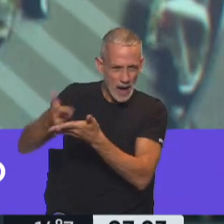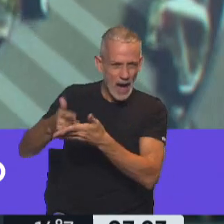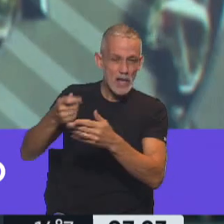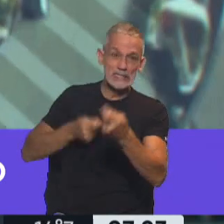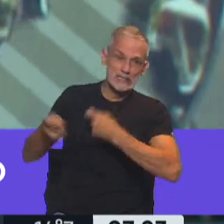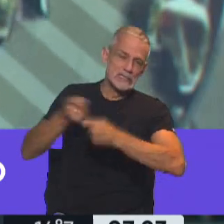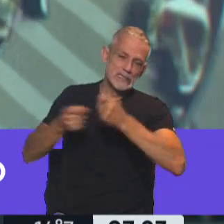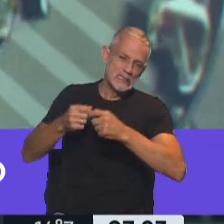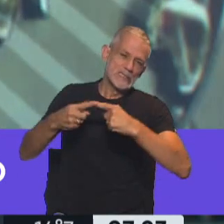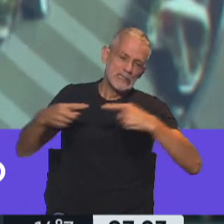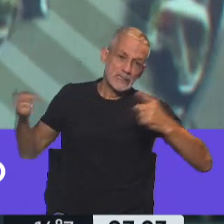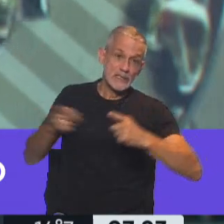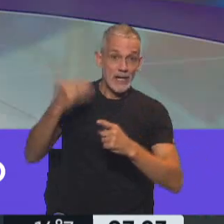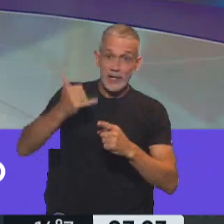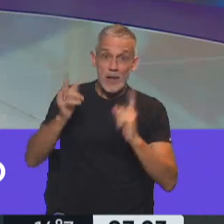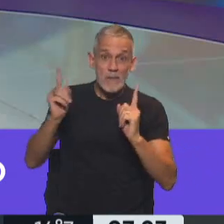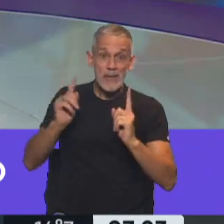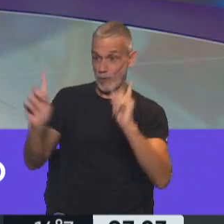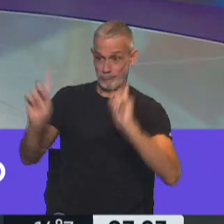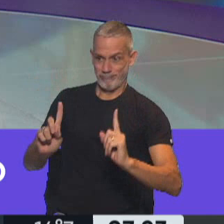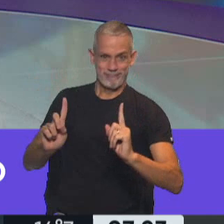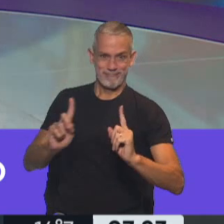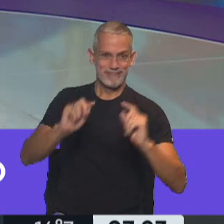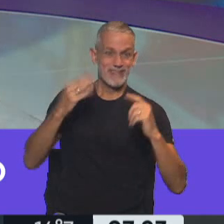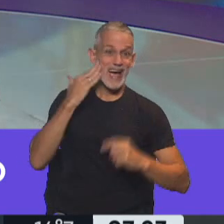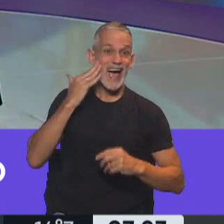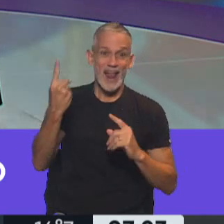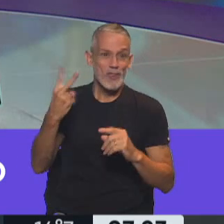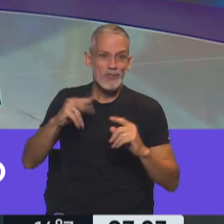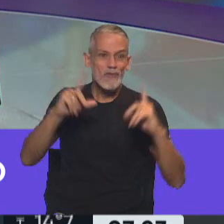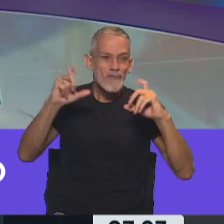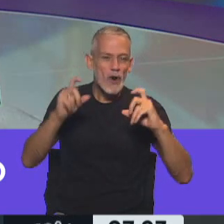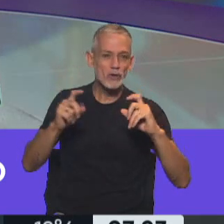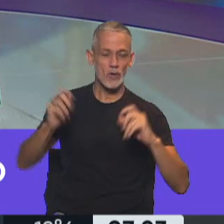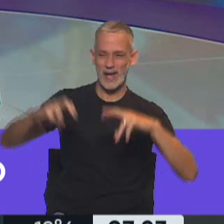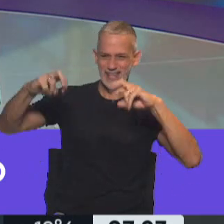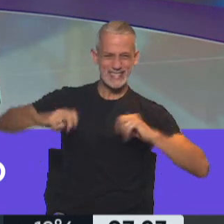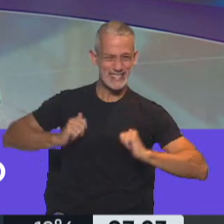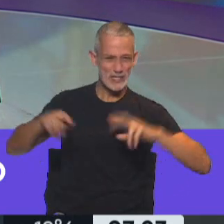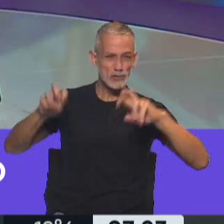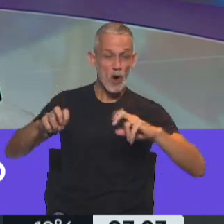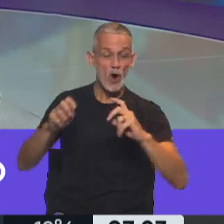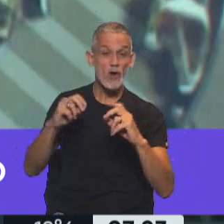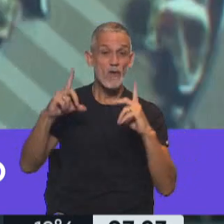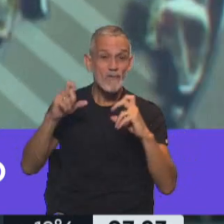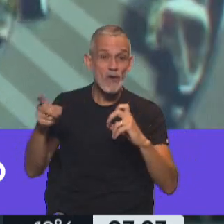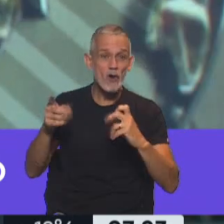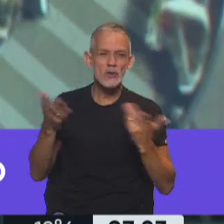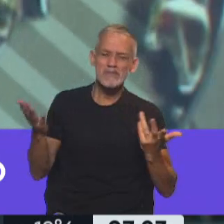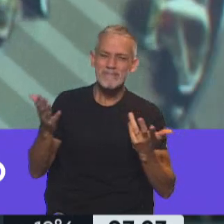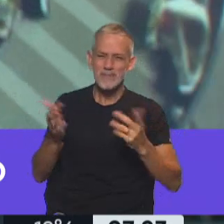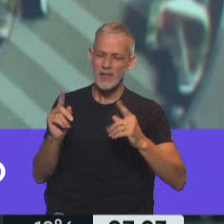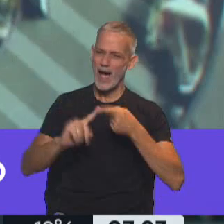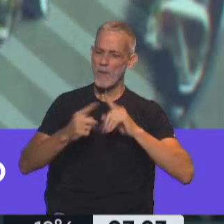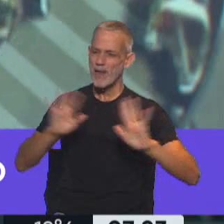muy importante, que están los mismos dos, Guzmán y Sergio Chodos, mira, como en un sillón también en esa foto, pero como que a